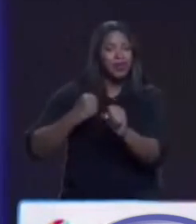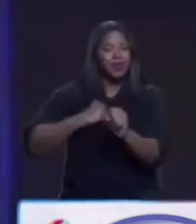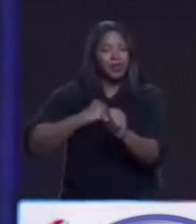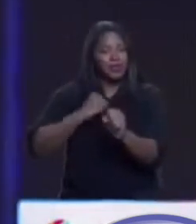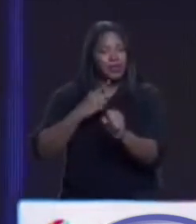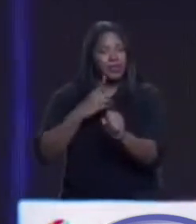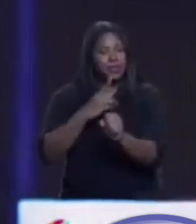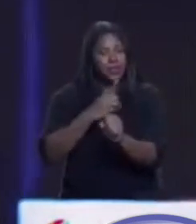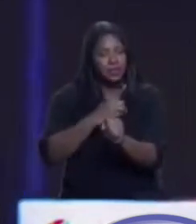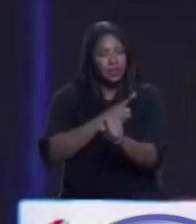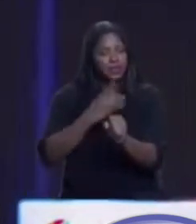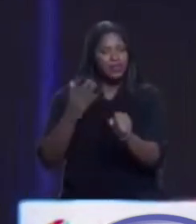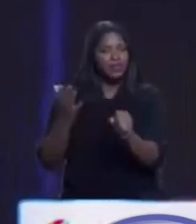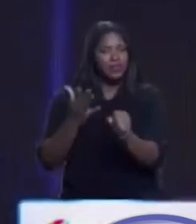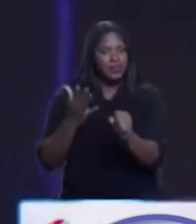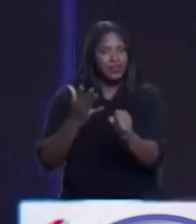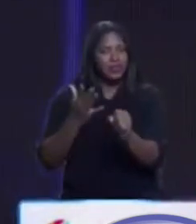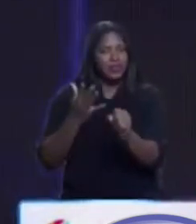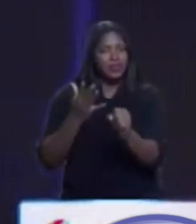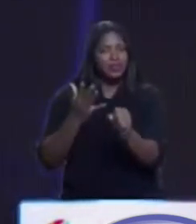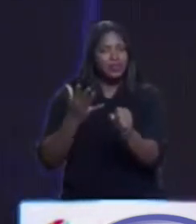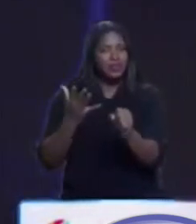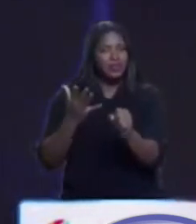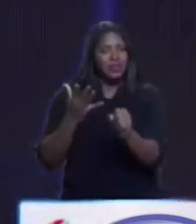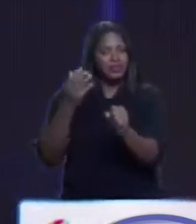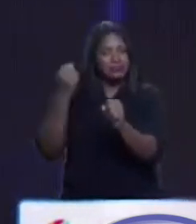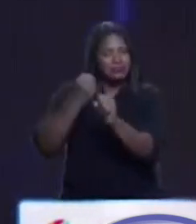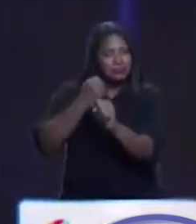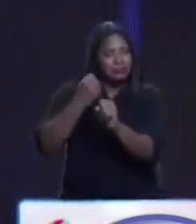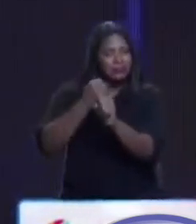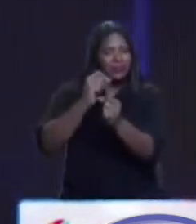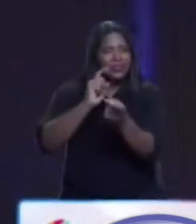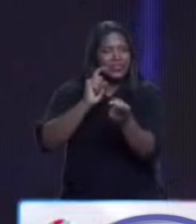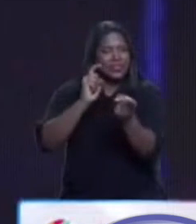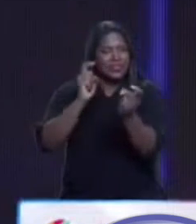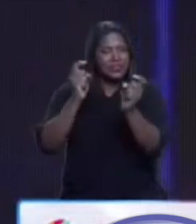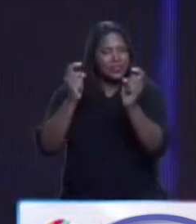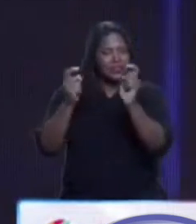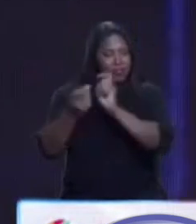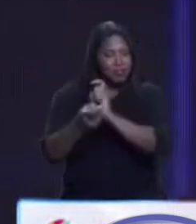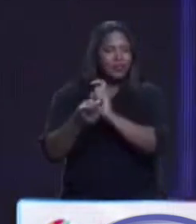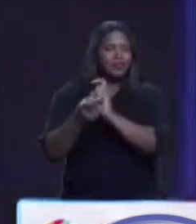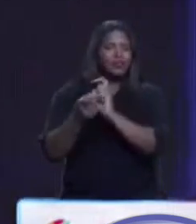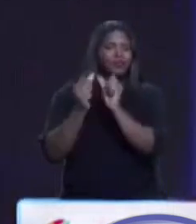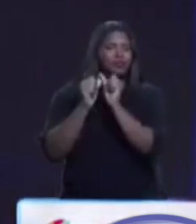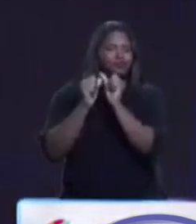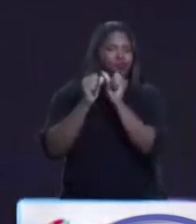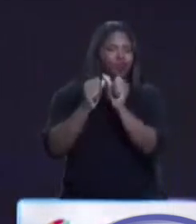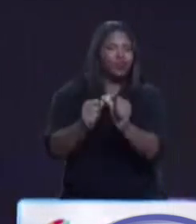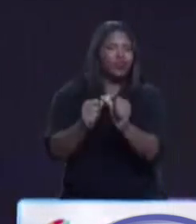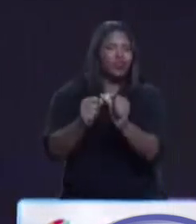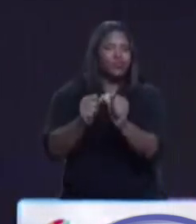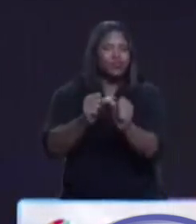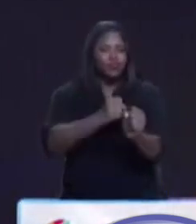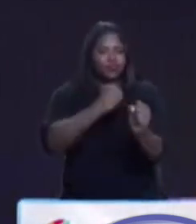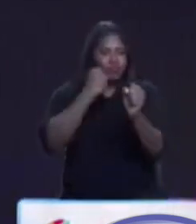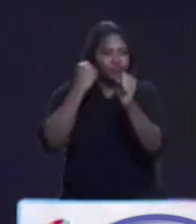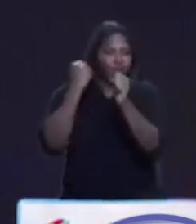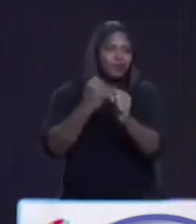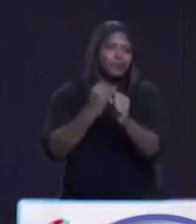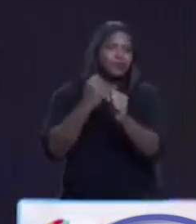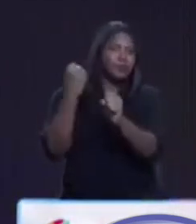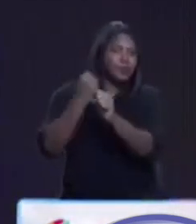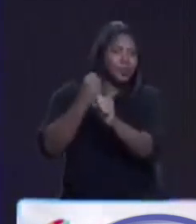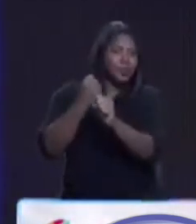es precisamente profundizar el cambio que se ha iniciado, consolidarlo,